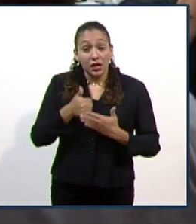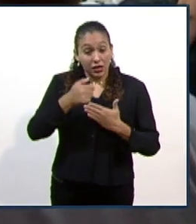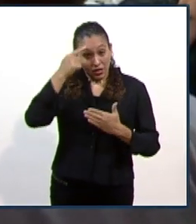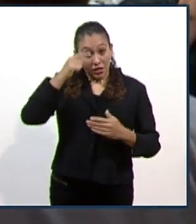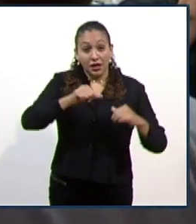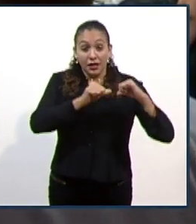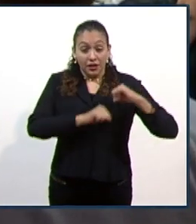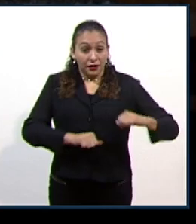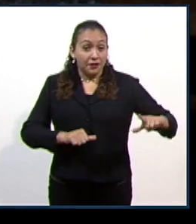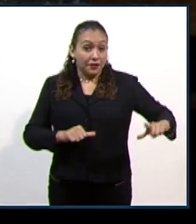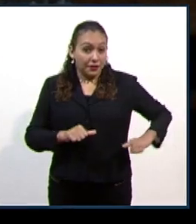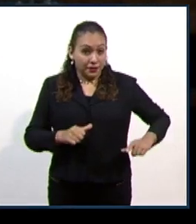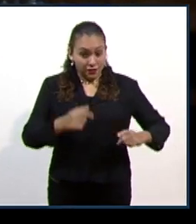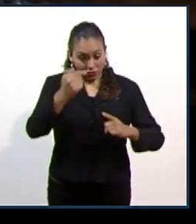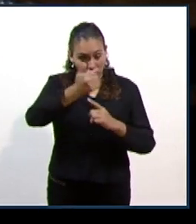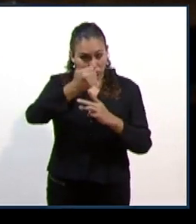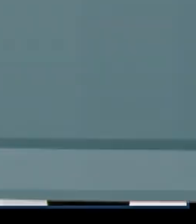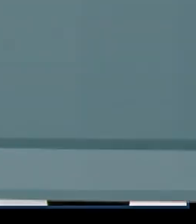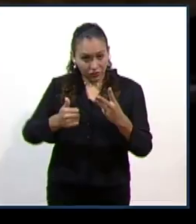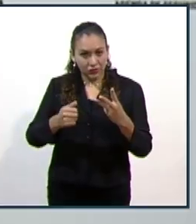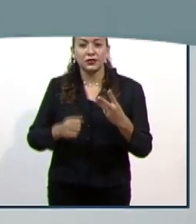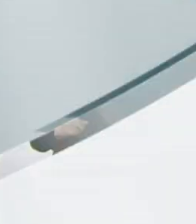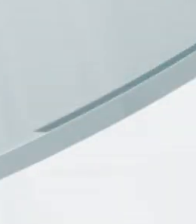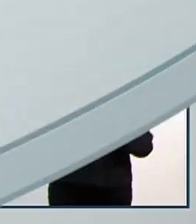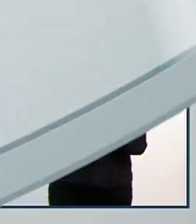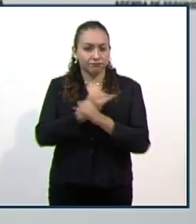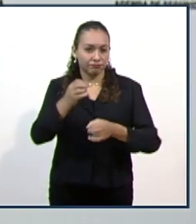y la independencia judicial.